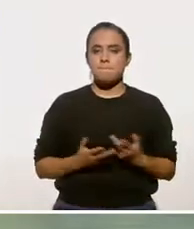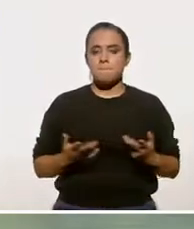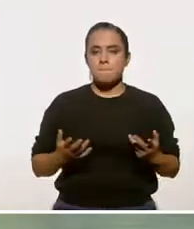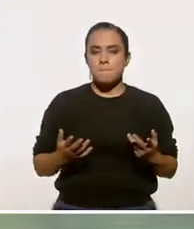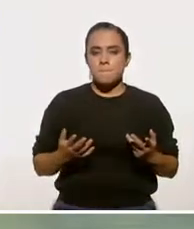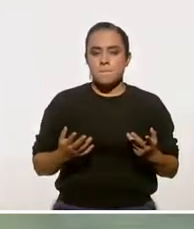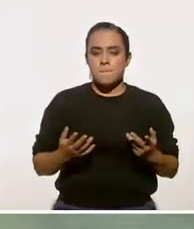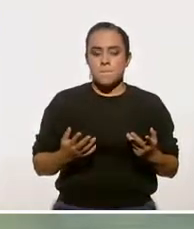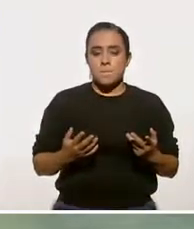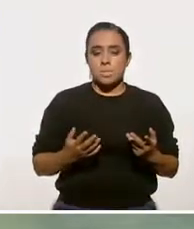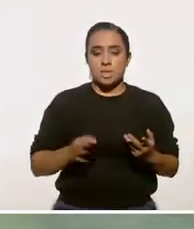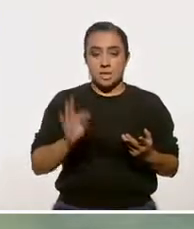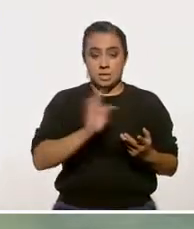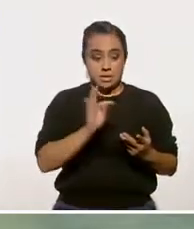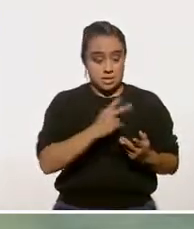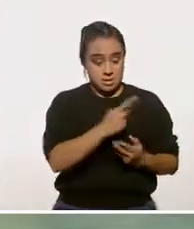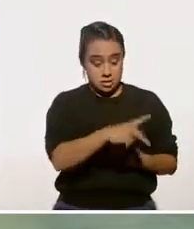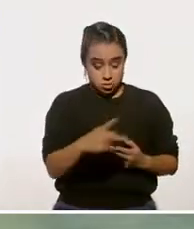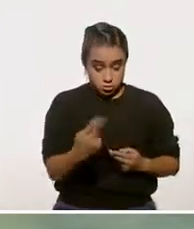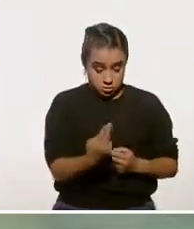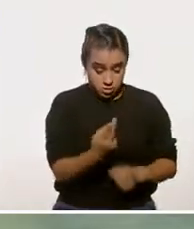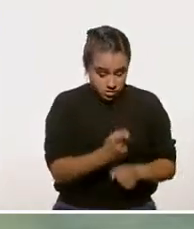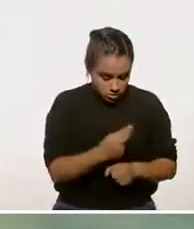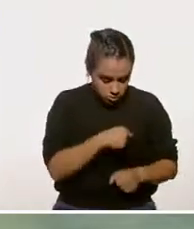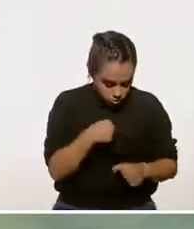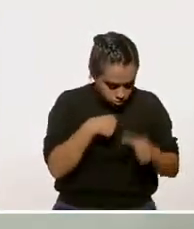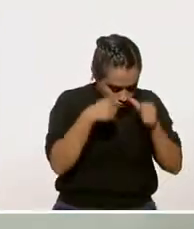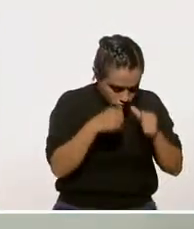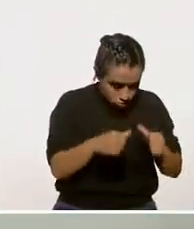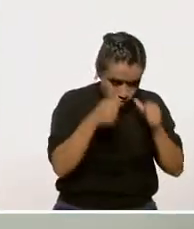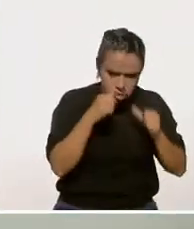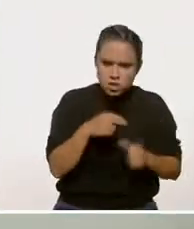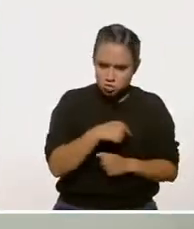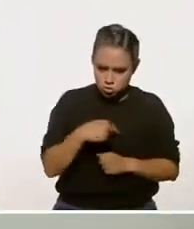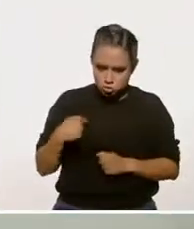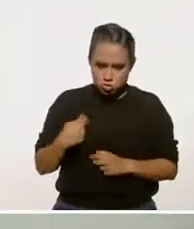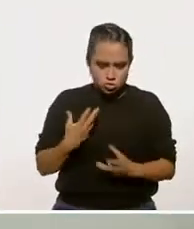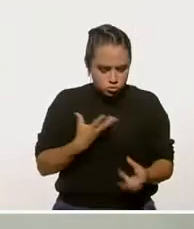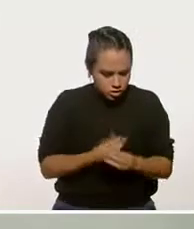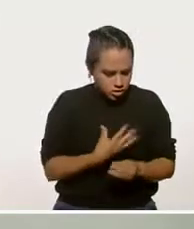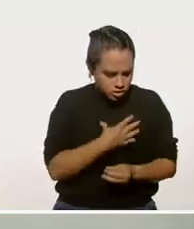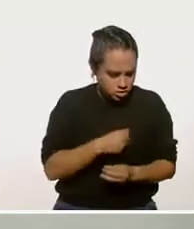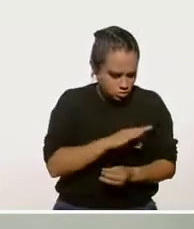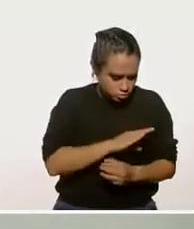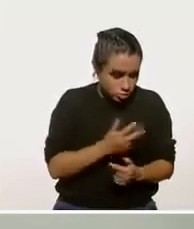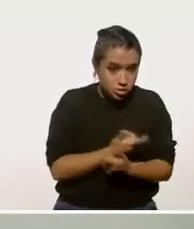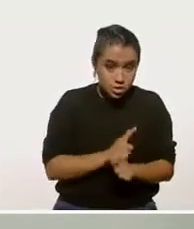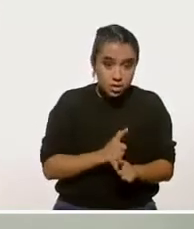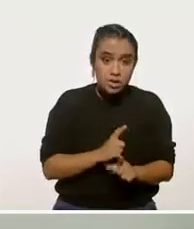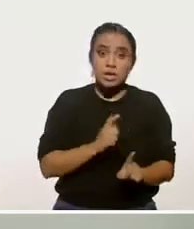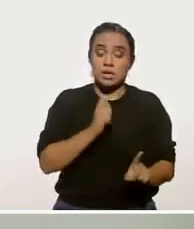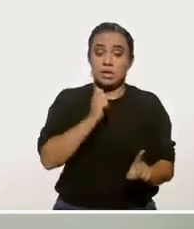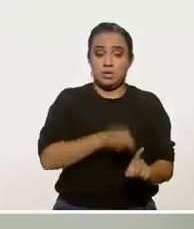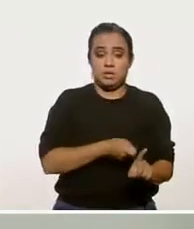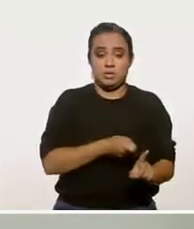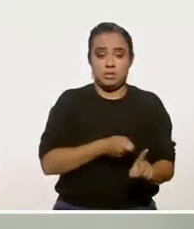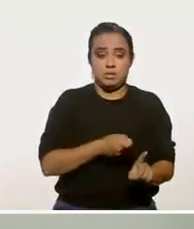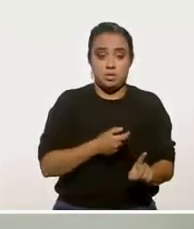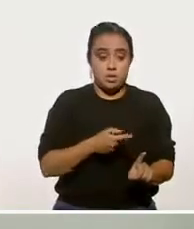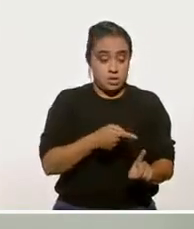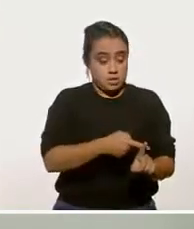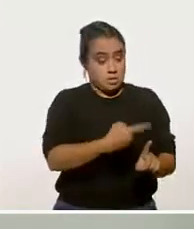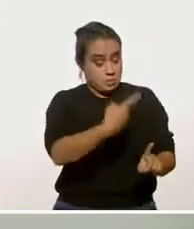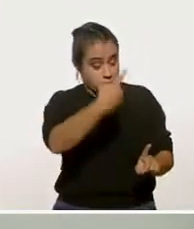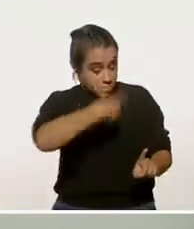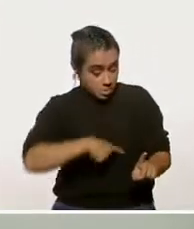Si vamos atendiendo las necesidades y estamos disponibles para nuestros hijos y para nuestras hijas, eso no significa que tenemos que hacer lo que